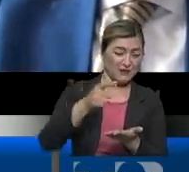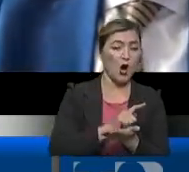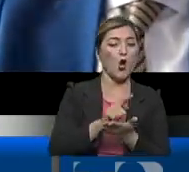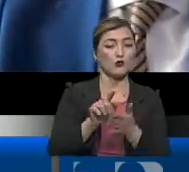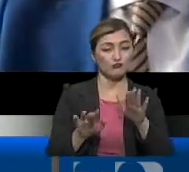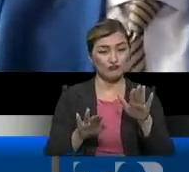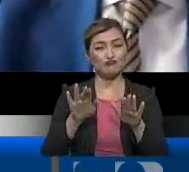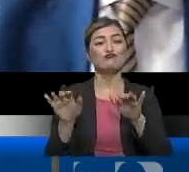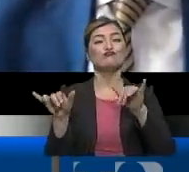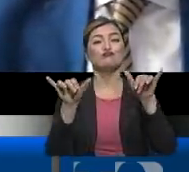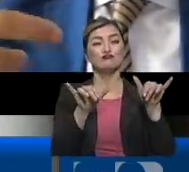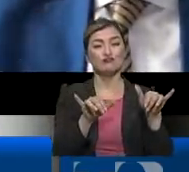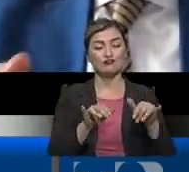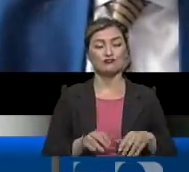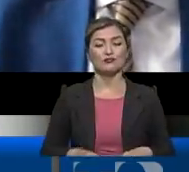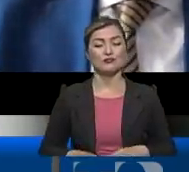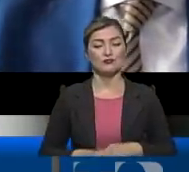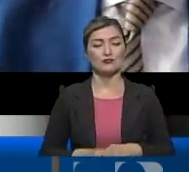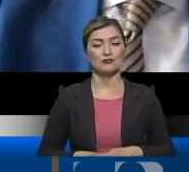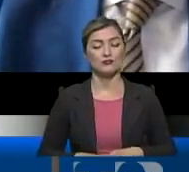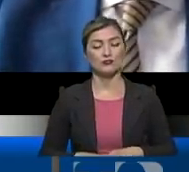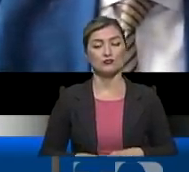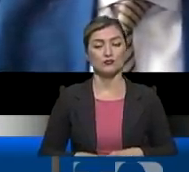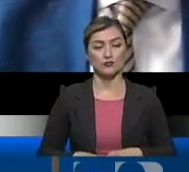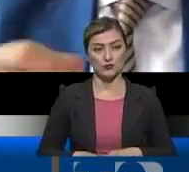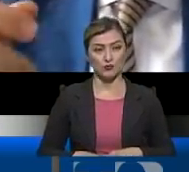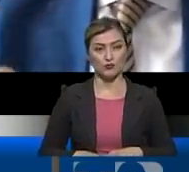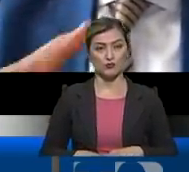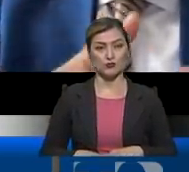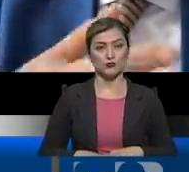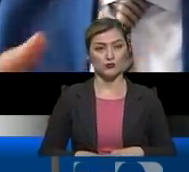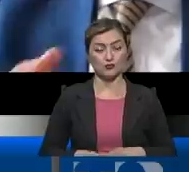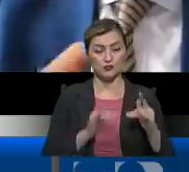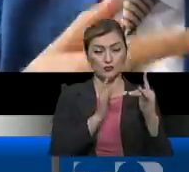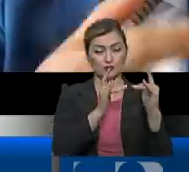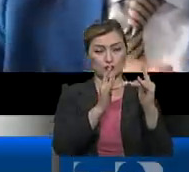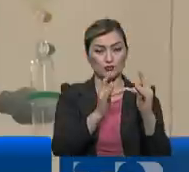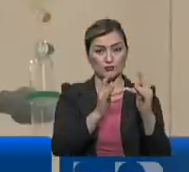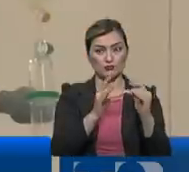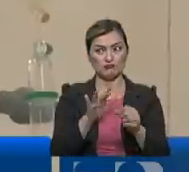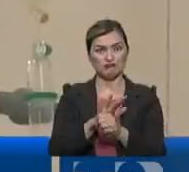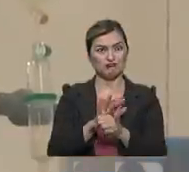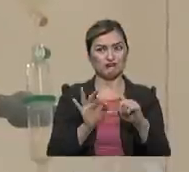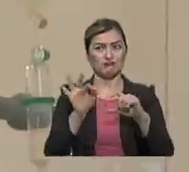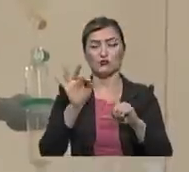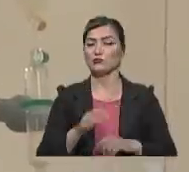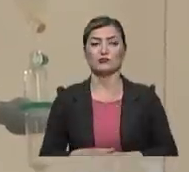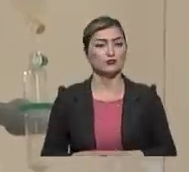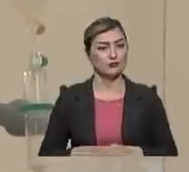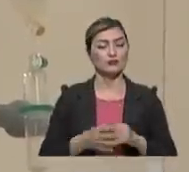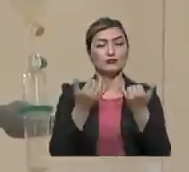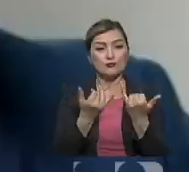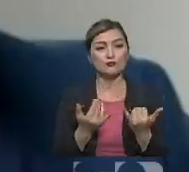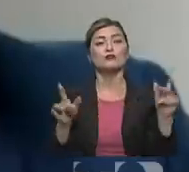o probablemente la próxima. Sin embargo, también hay que recalcar que el número de ocupación de camas no es tan alto. Además, actualizó los datos